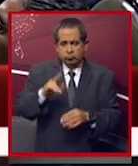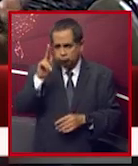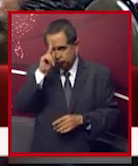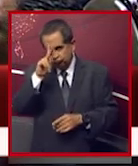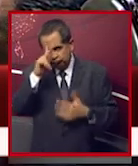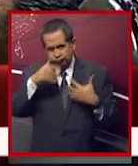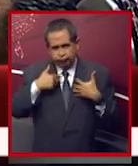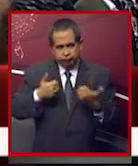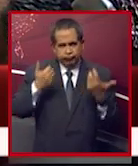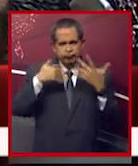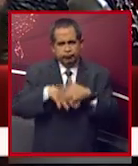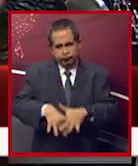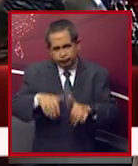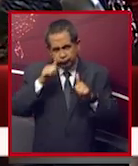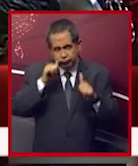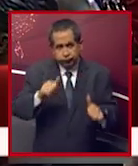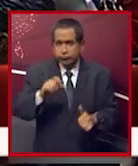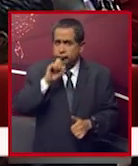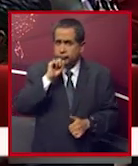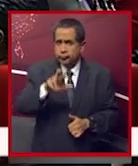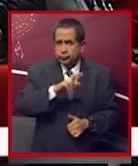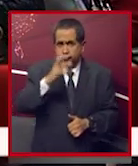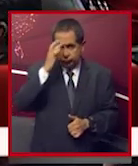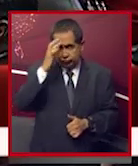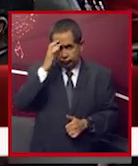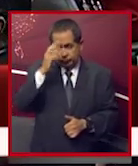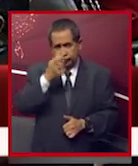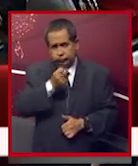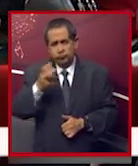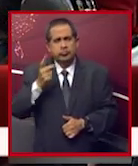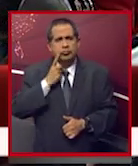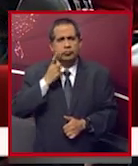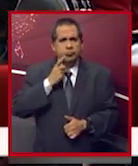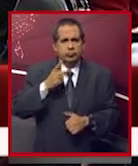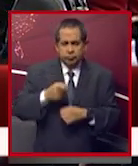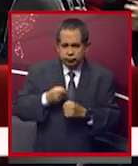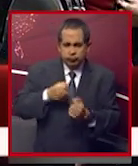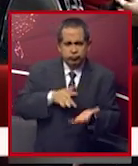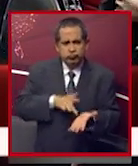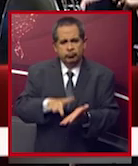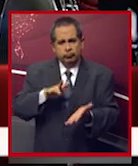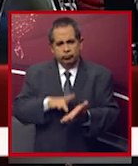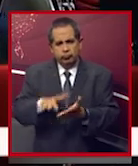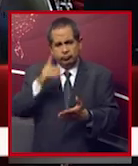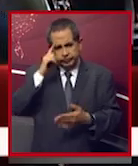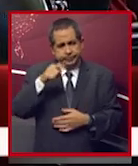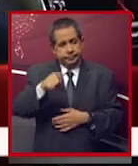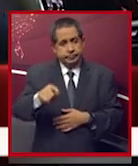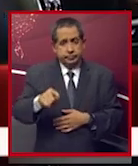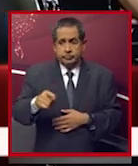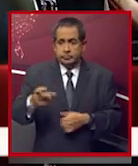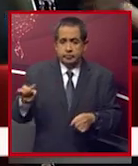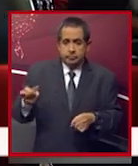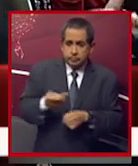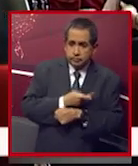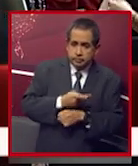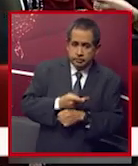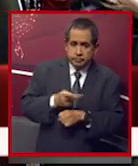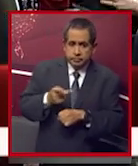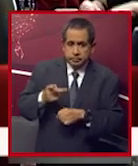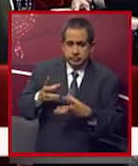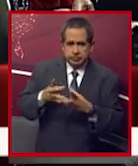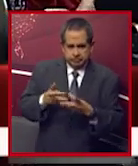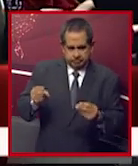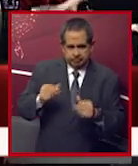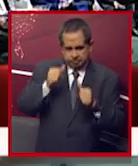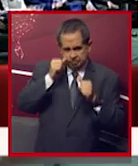la inclusión y el diálogo. También recordó el diputado, que impulsarán acciones para erradicar la impunidad, reimpulsar la democratización